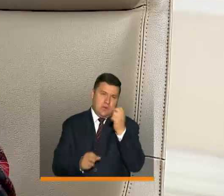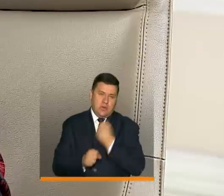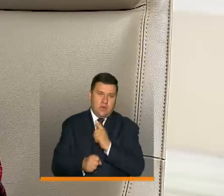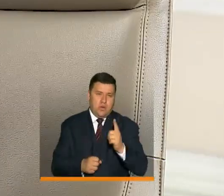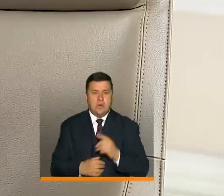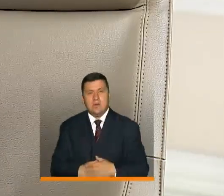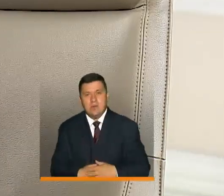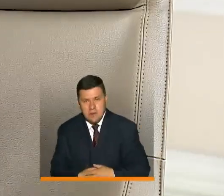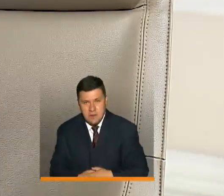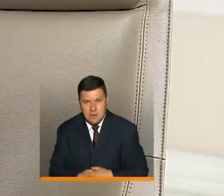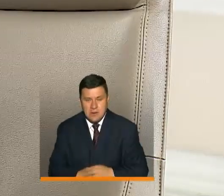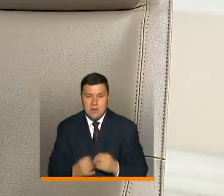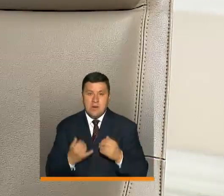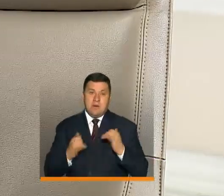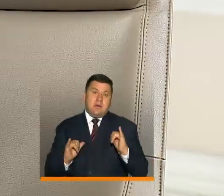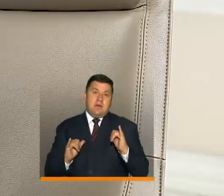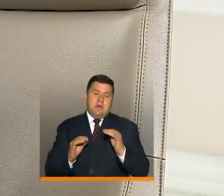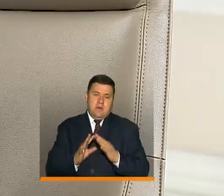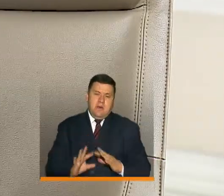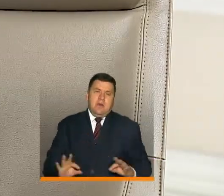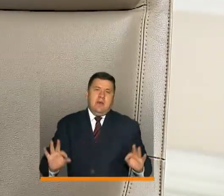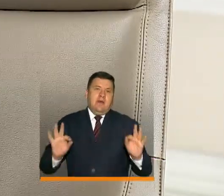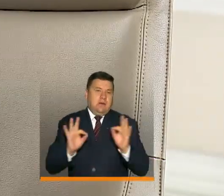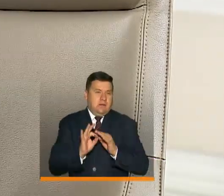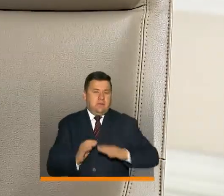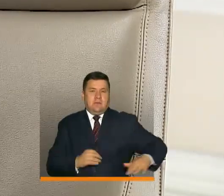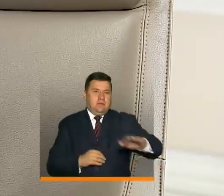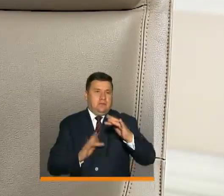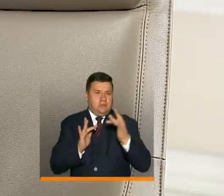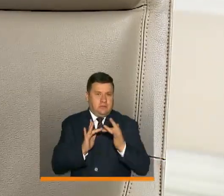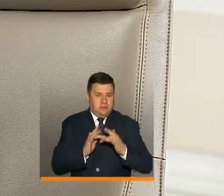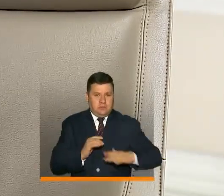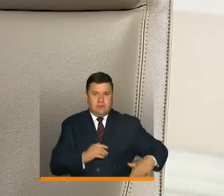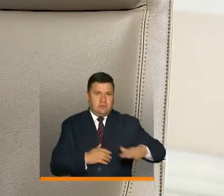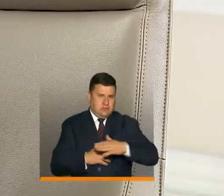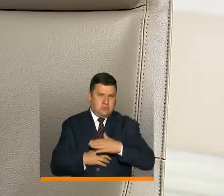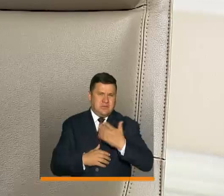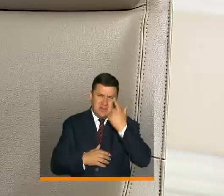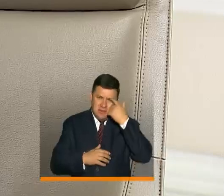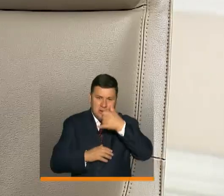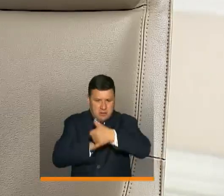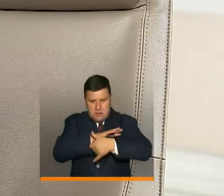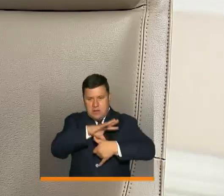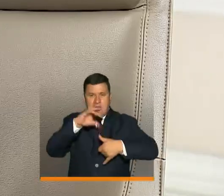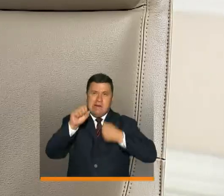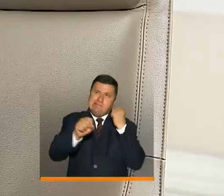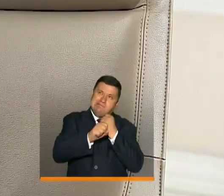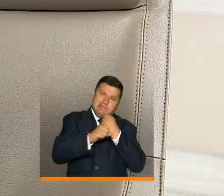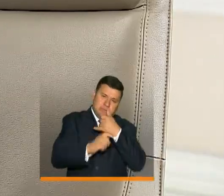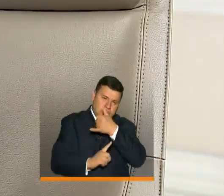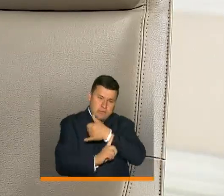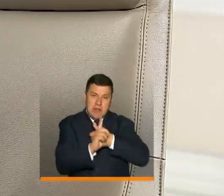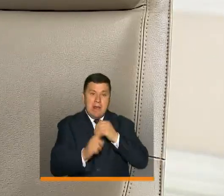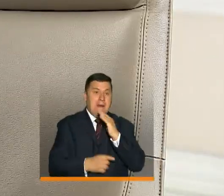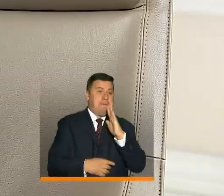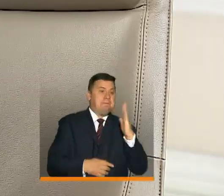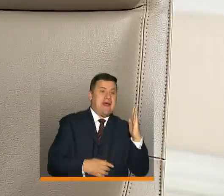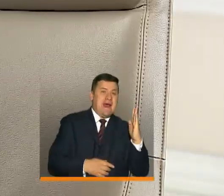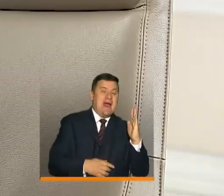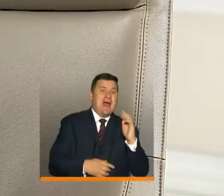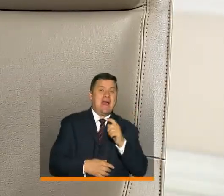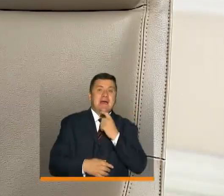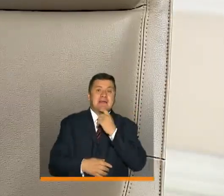empleos. Y finalmente, a resaltar también la conectividad de la troncal del Caribe, es decir, la conectividad entre Barranquilla y